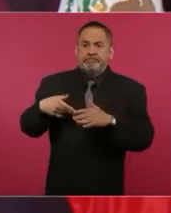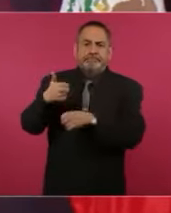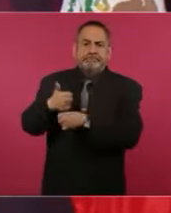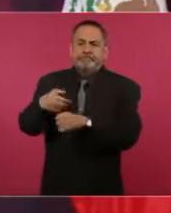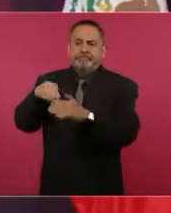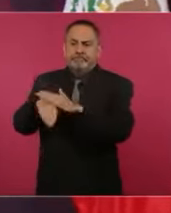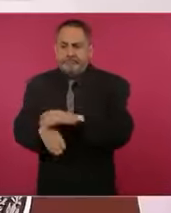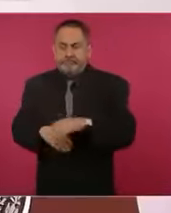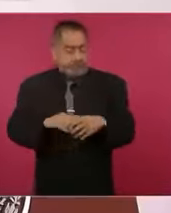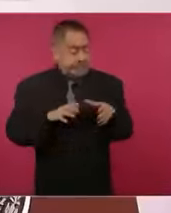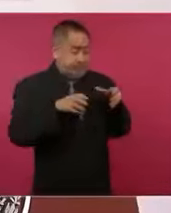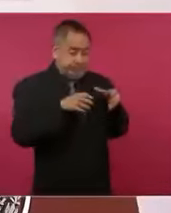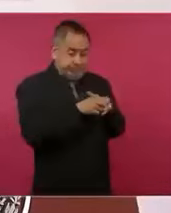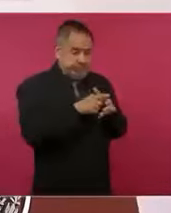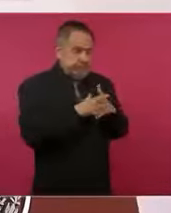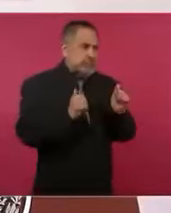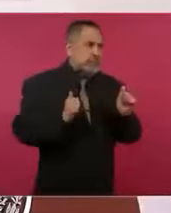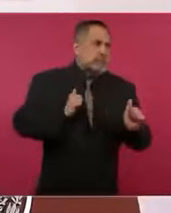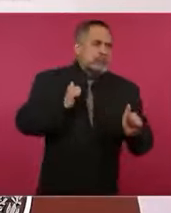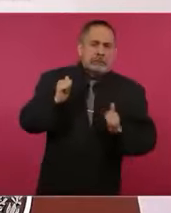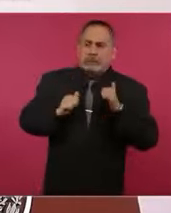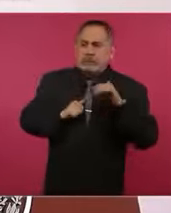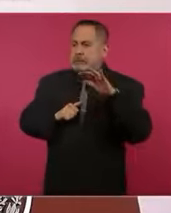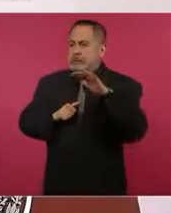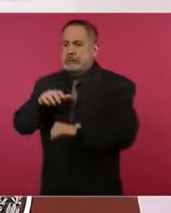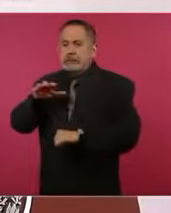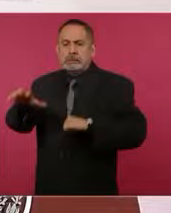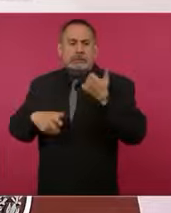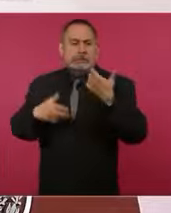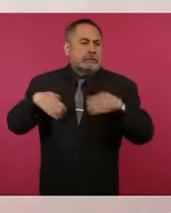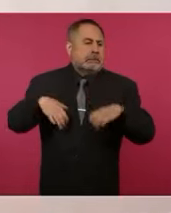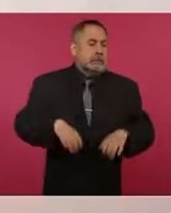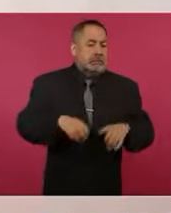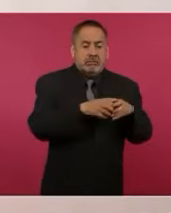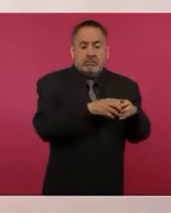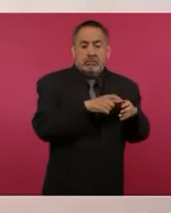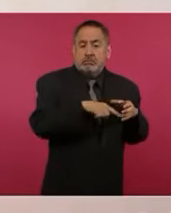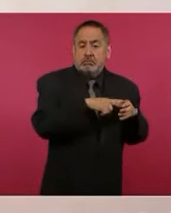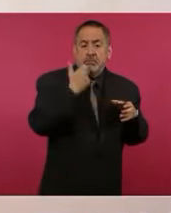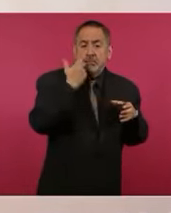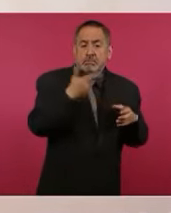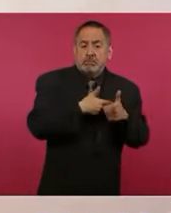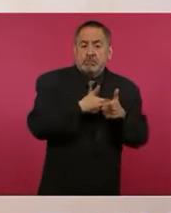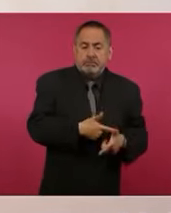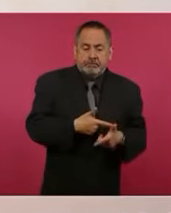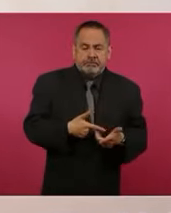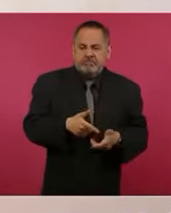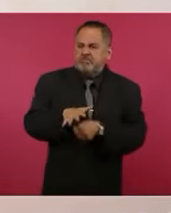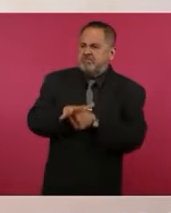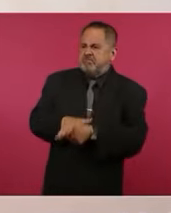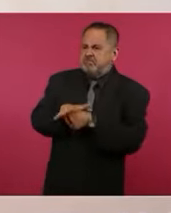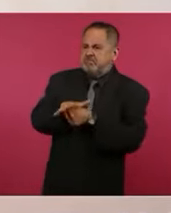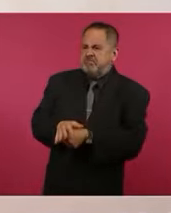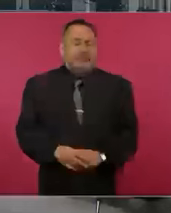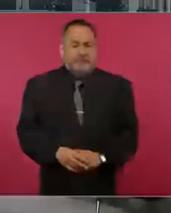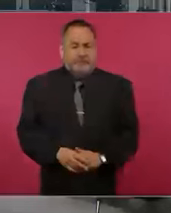que quisieran seguir saqueando a México y explotando, oprimiendo al